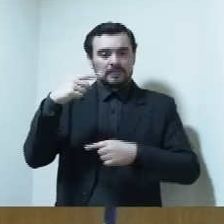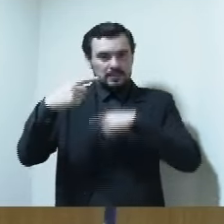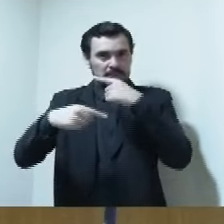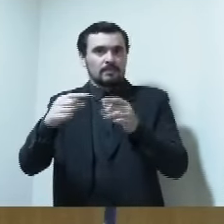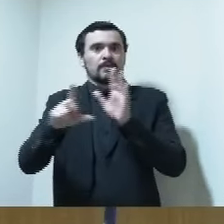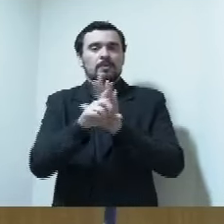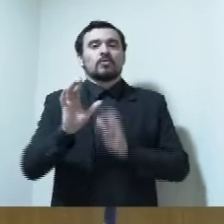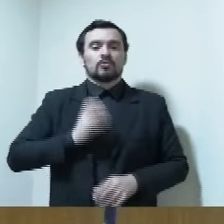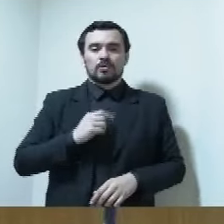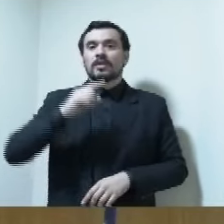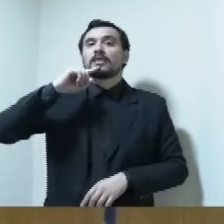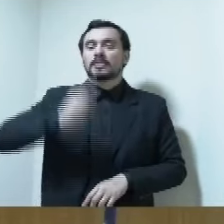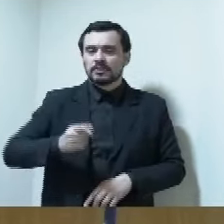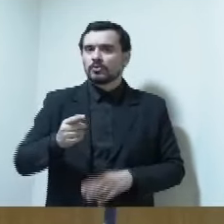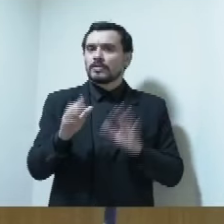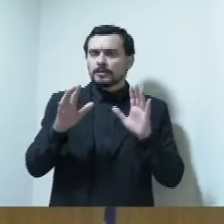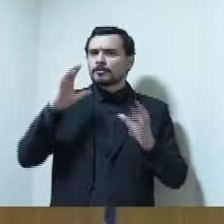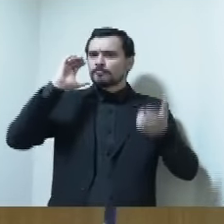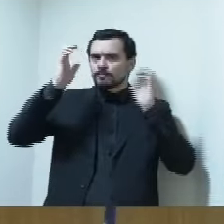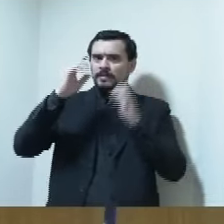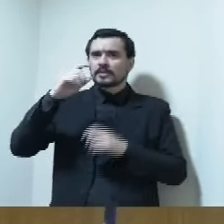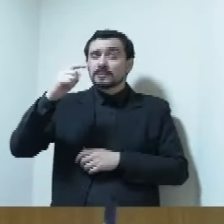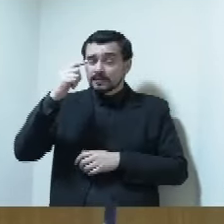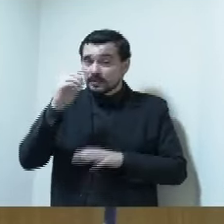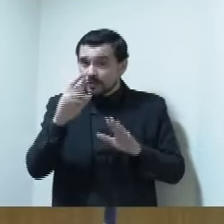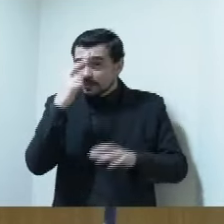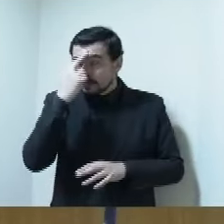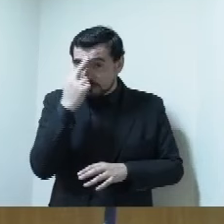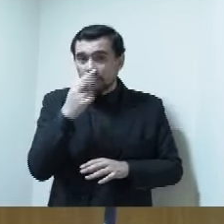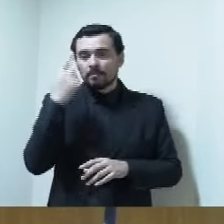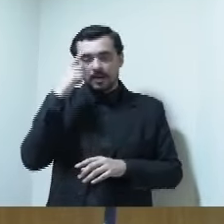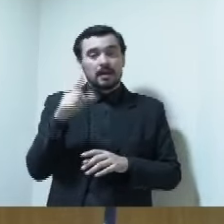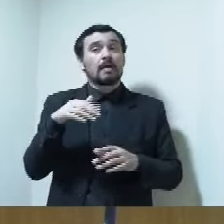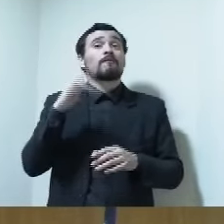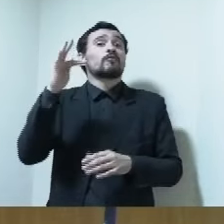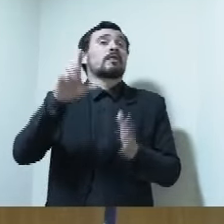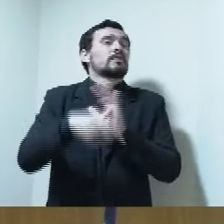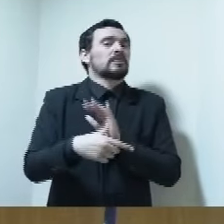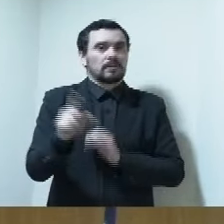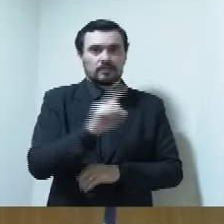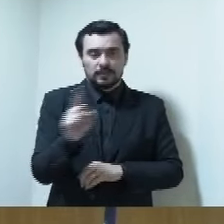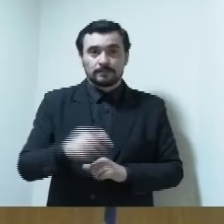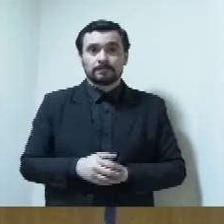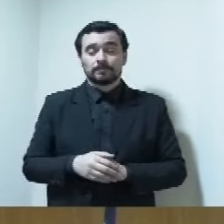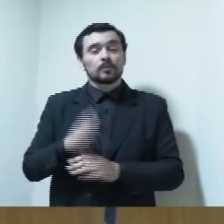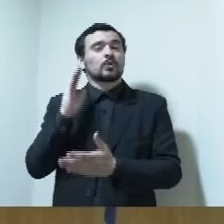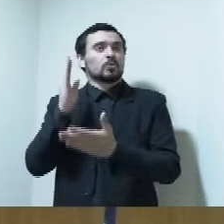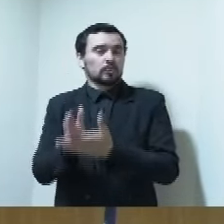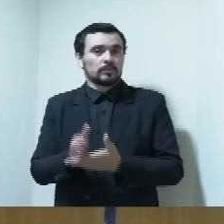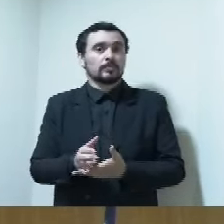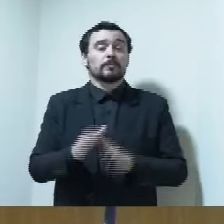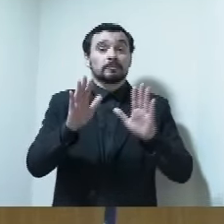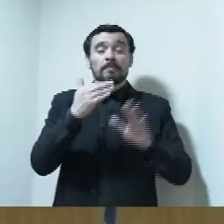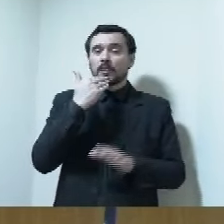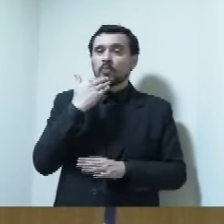Tenemos que tomar decisiones inteligentes y oportunas aquí, antes que sea demasiado tarde. Por último, pero no